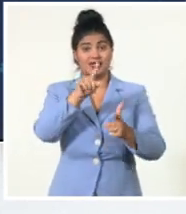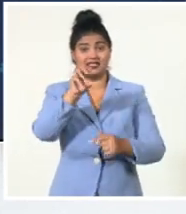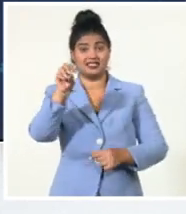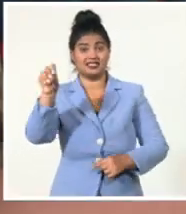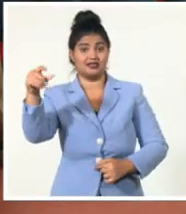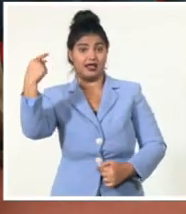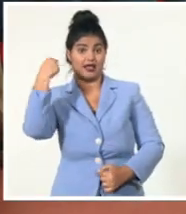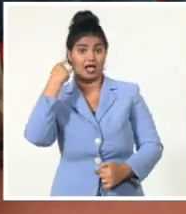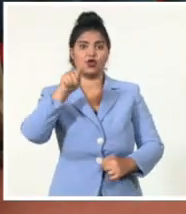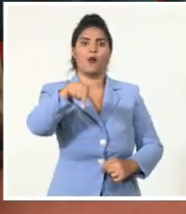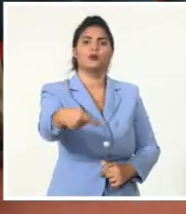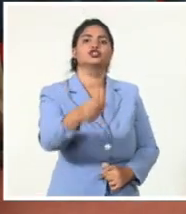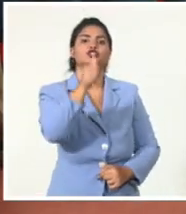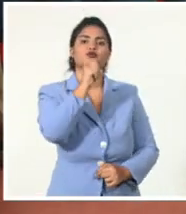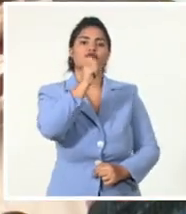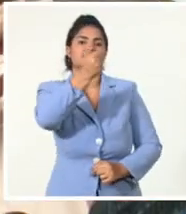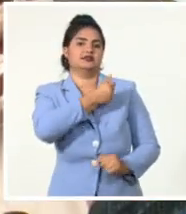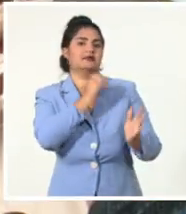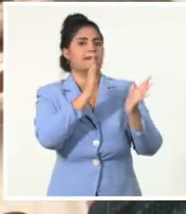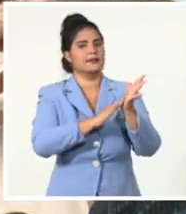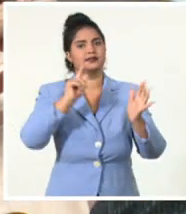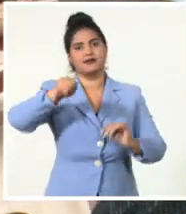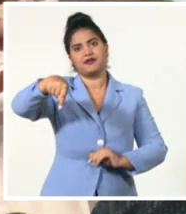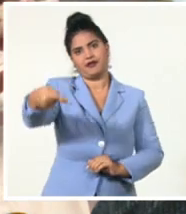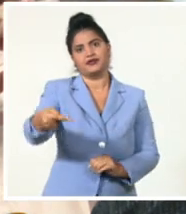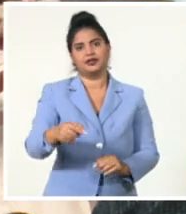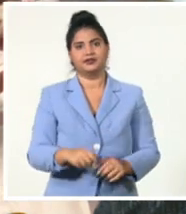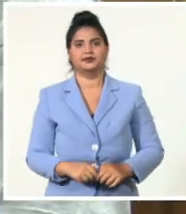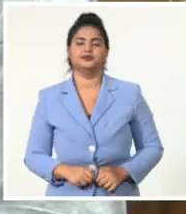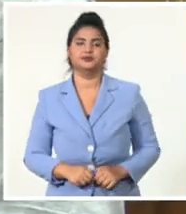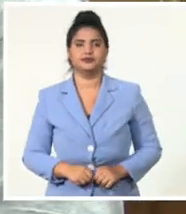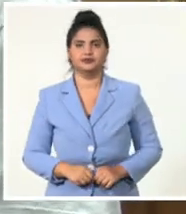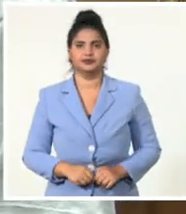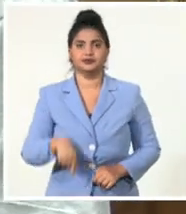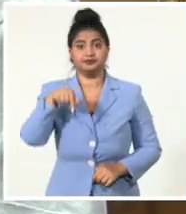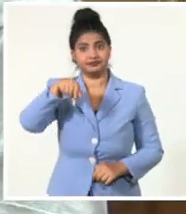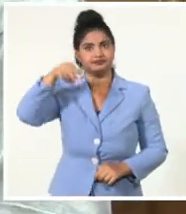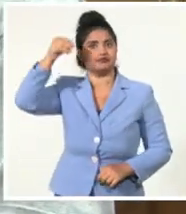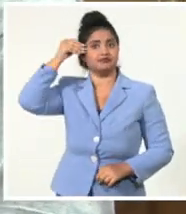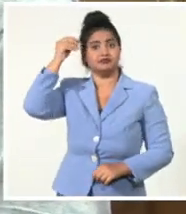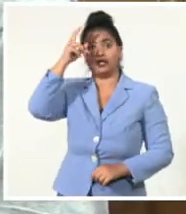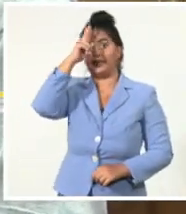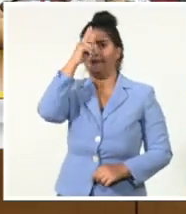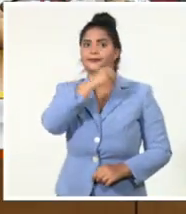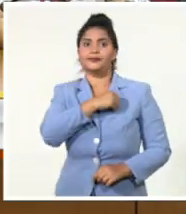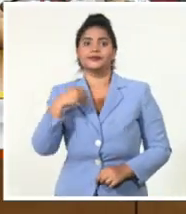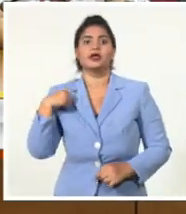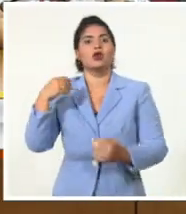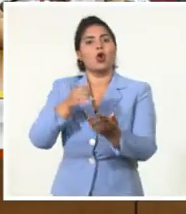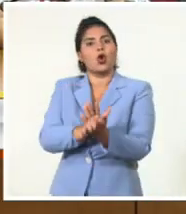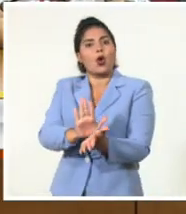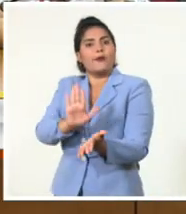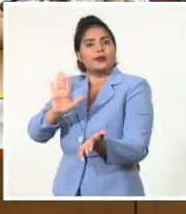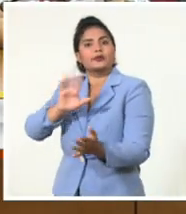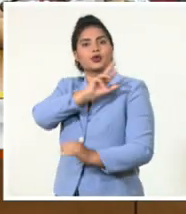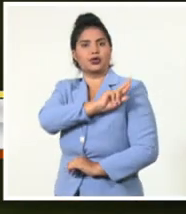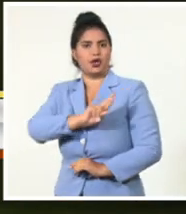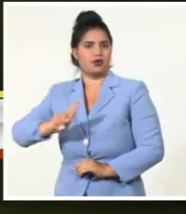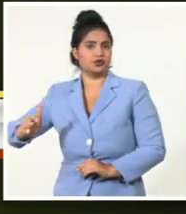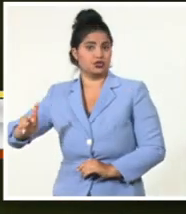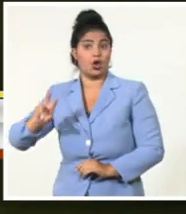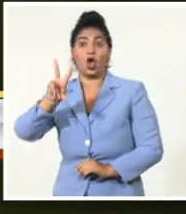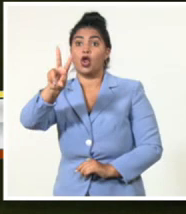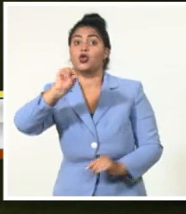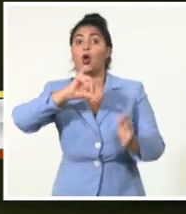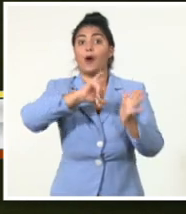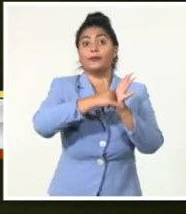próximo. Ellos son estudiantes de ciencias médicas. Comprometidos están para fortalecer un nuevo proyecto